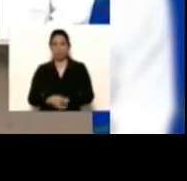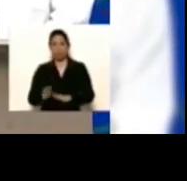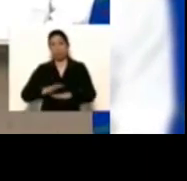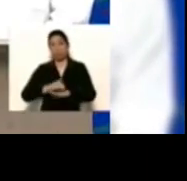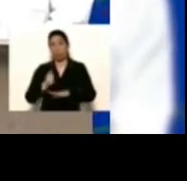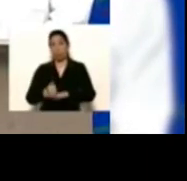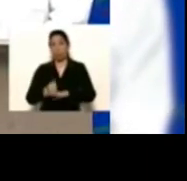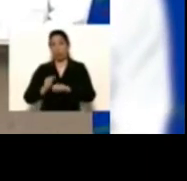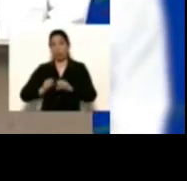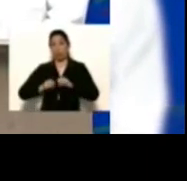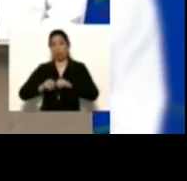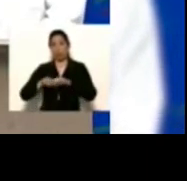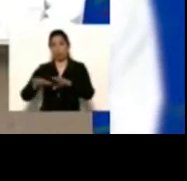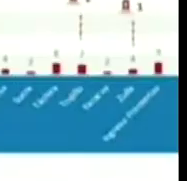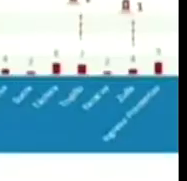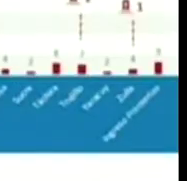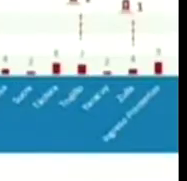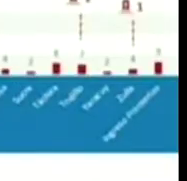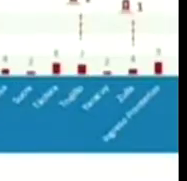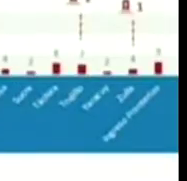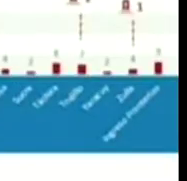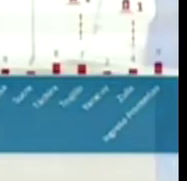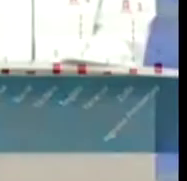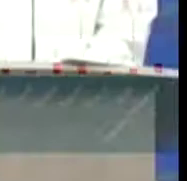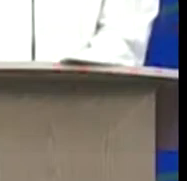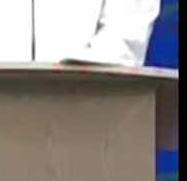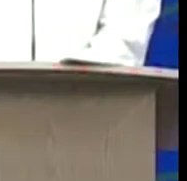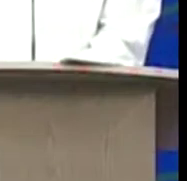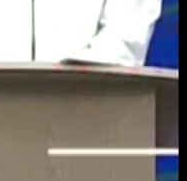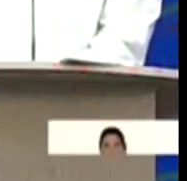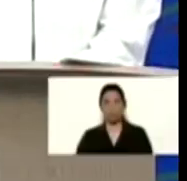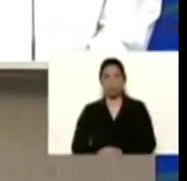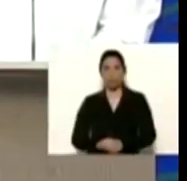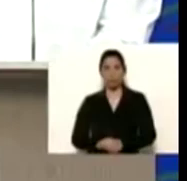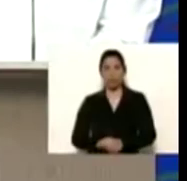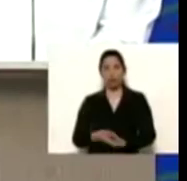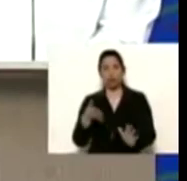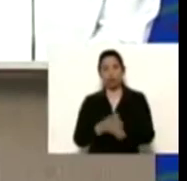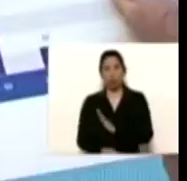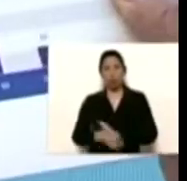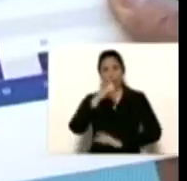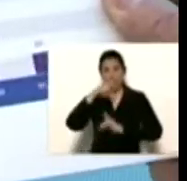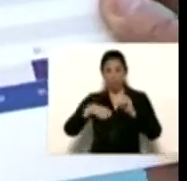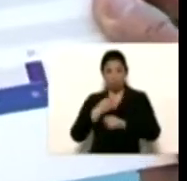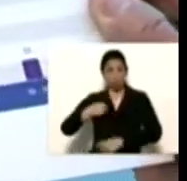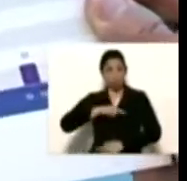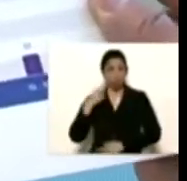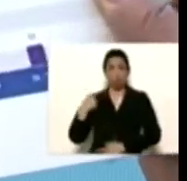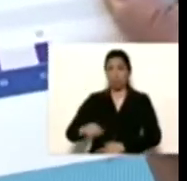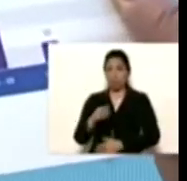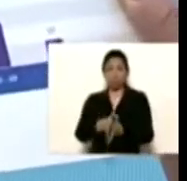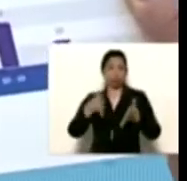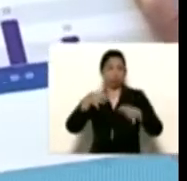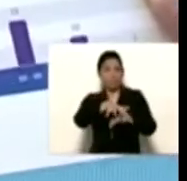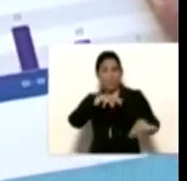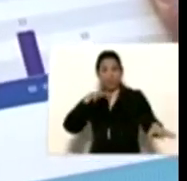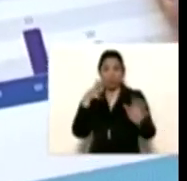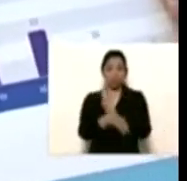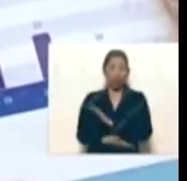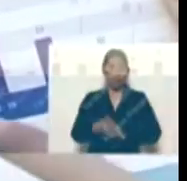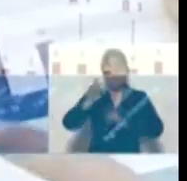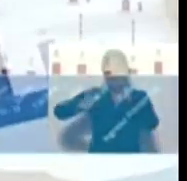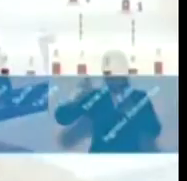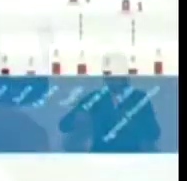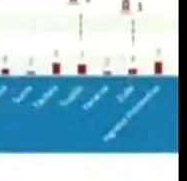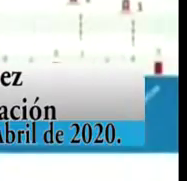por COVID-19. Venezuela se encuentra entre los países con más pacientes recuperados, con un total de